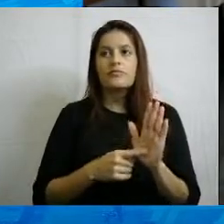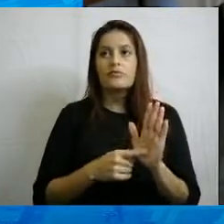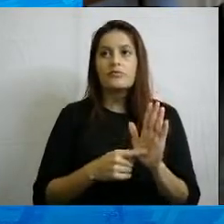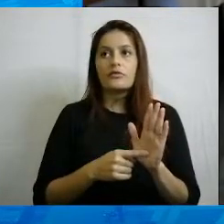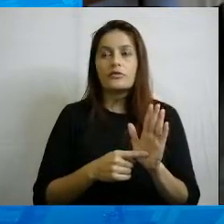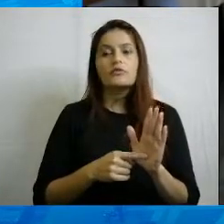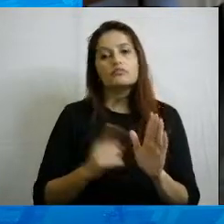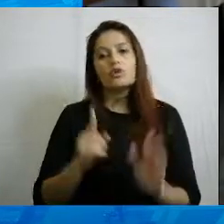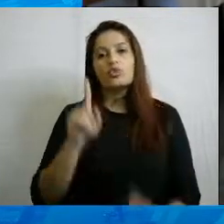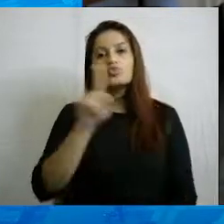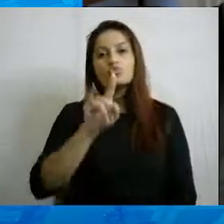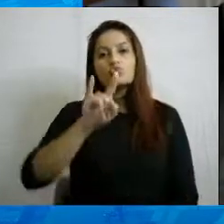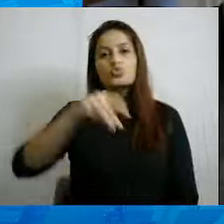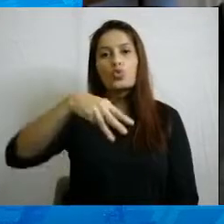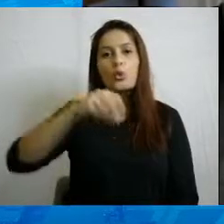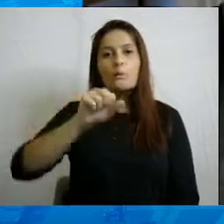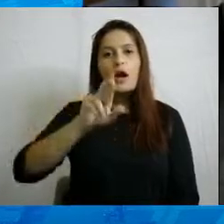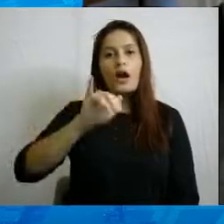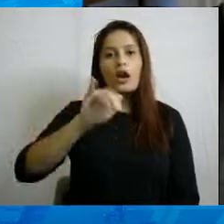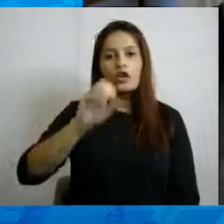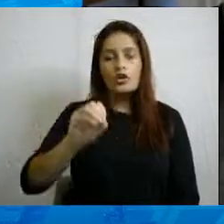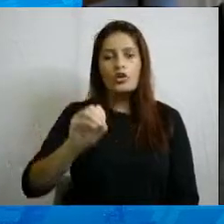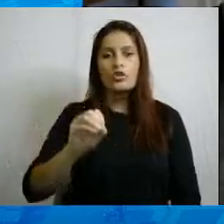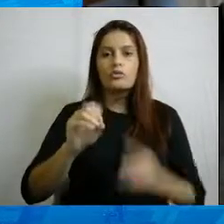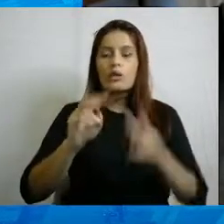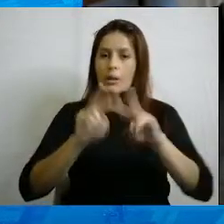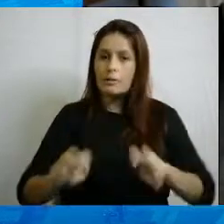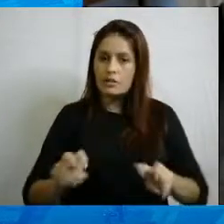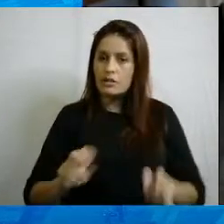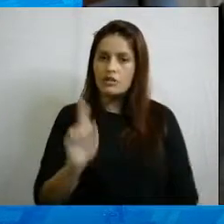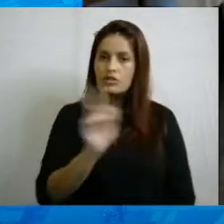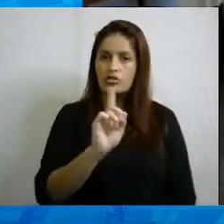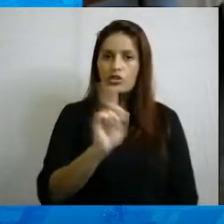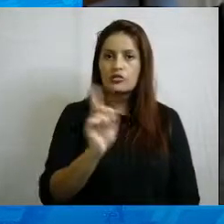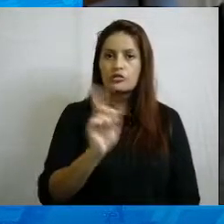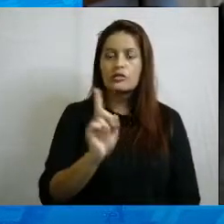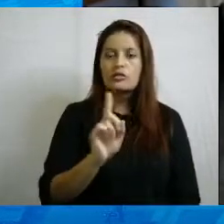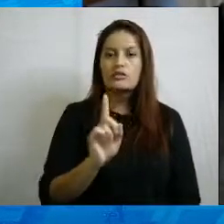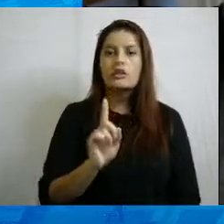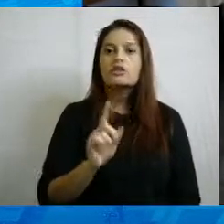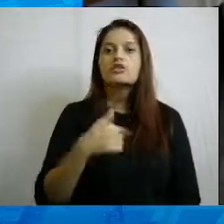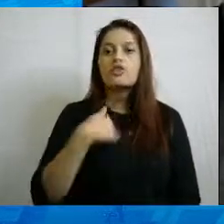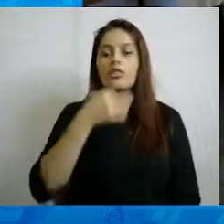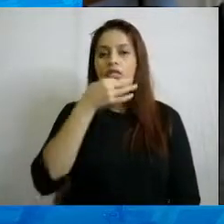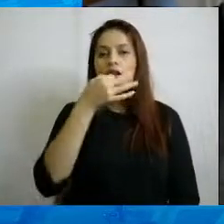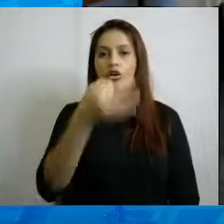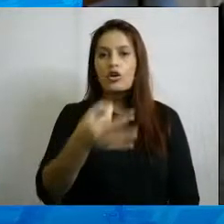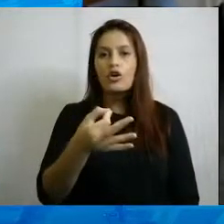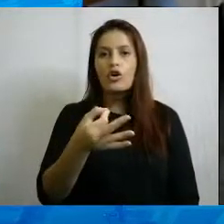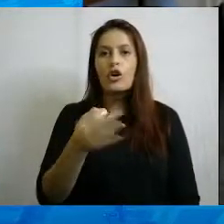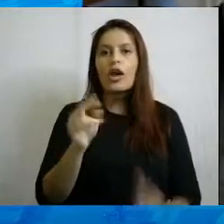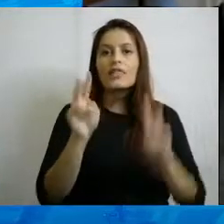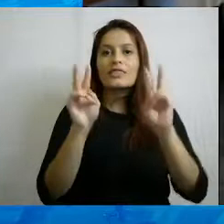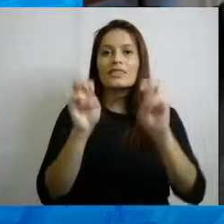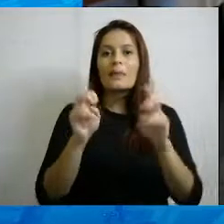sumario administrativo, una investigación sumaria. Ese no ha sido el caso, sino que tiene que ver con un tema de la gestión de la persona